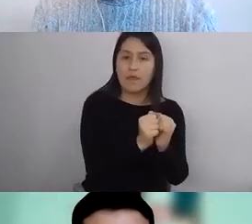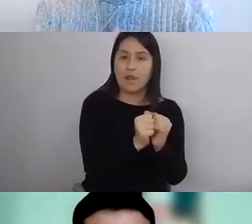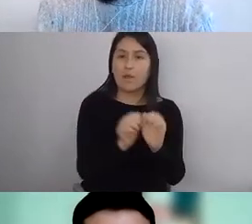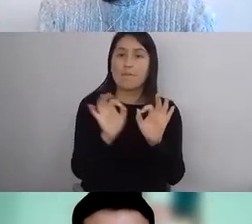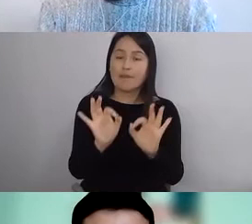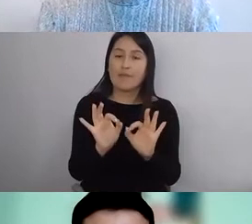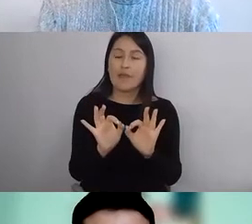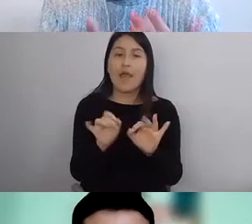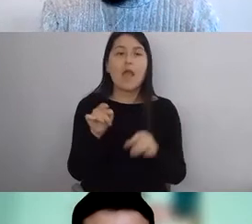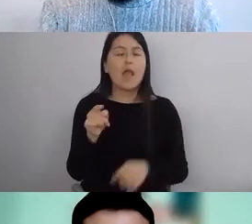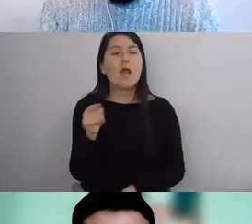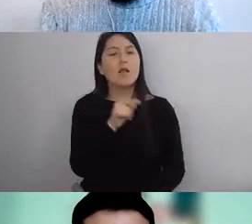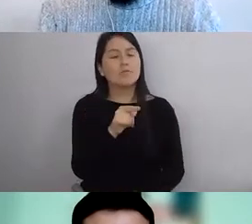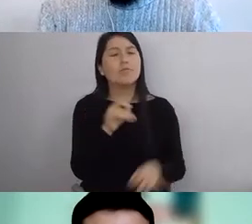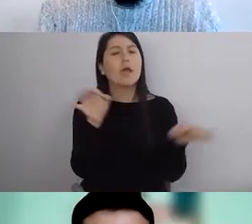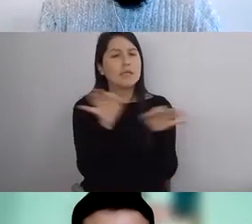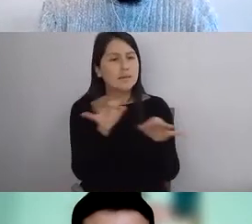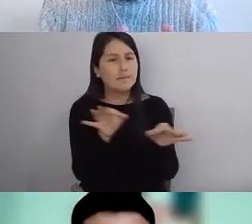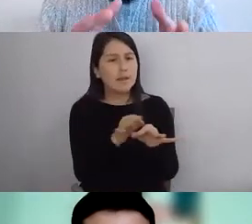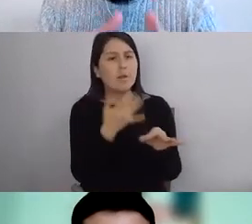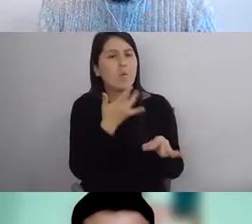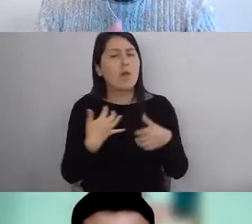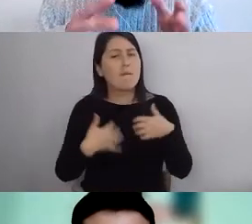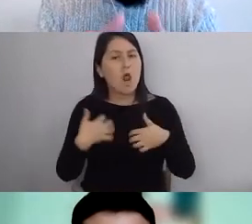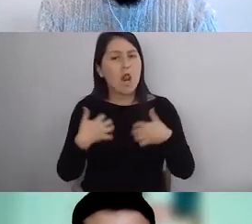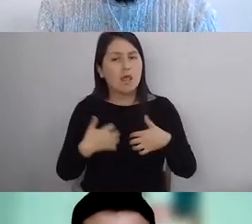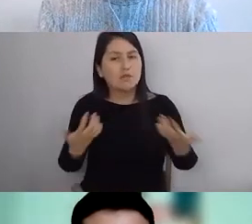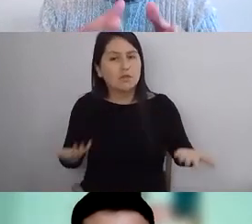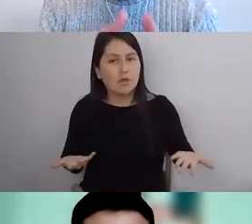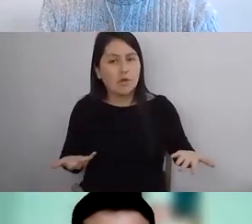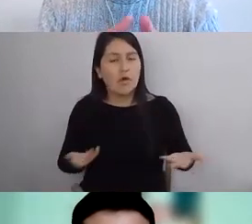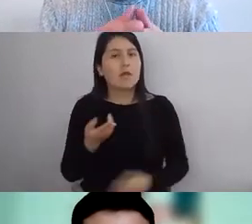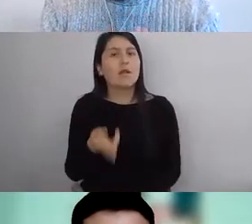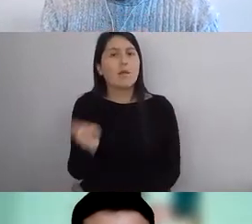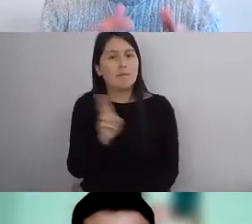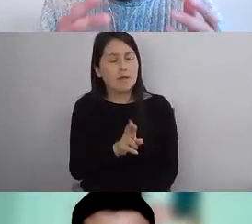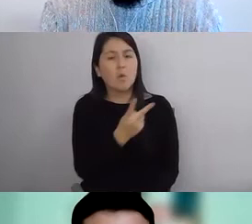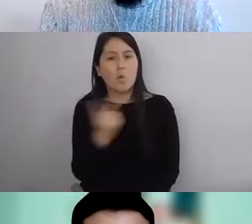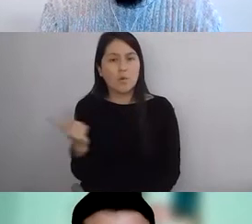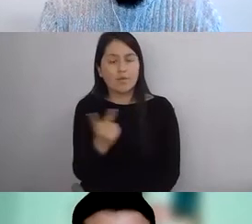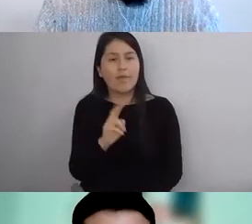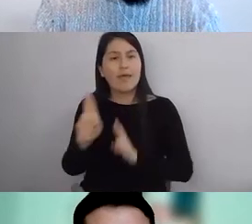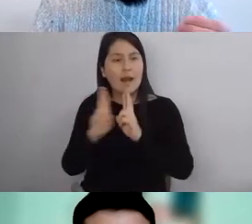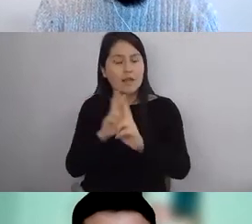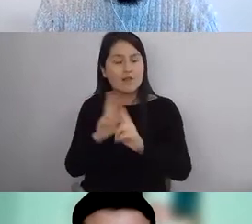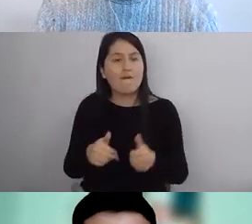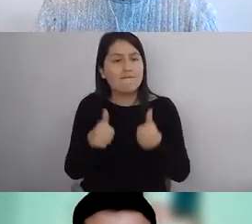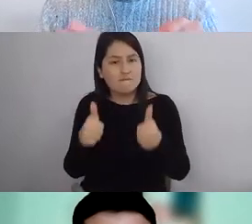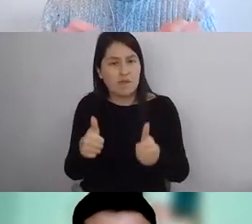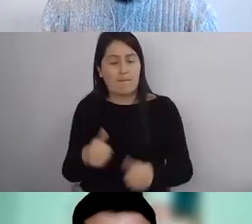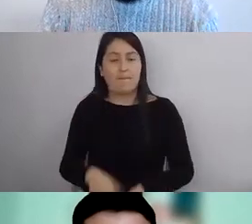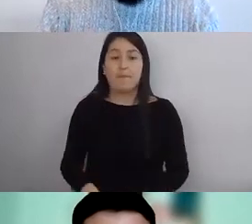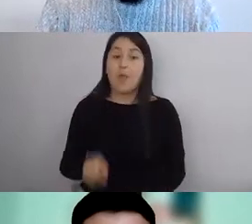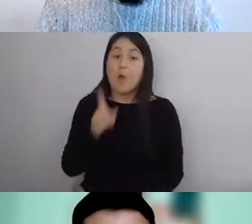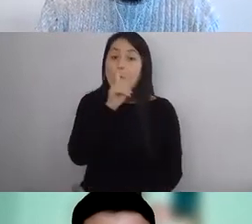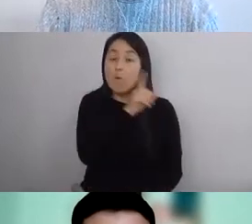Patricio, que le explica a Marcelo por qué se molestó y les dice e insiste de que tienen que relacionarse bien. Y por último, en